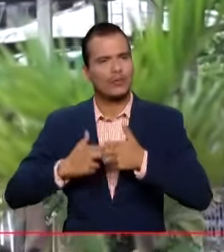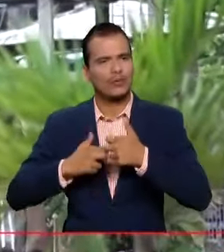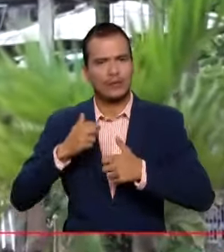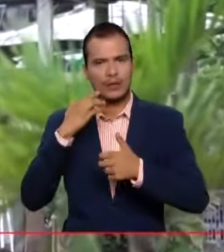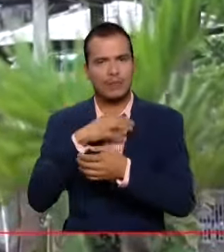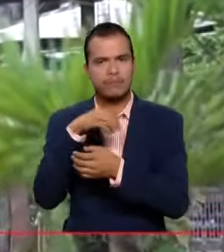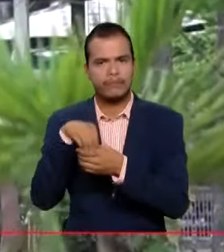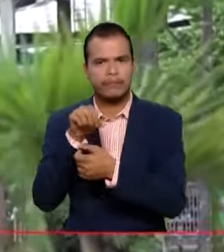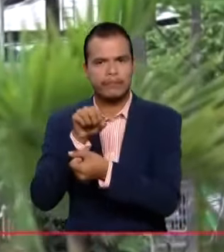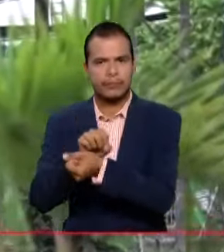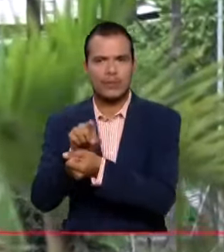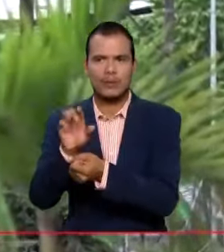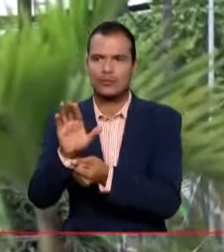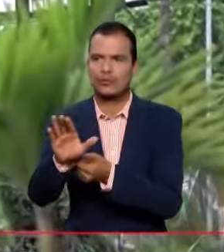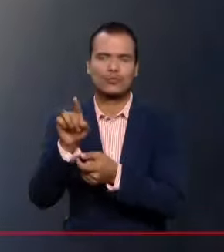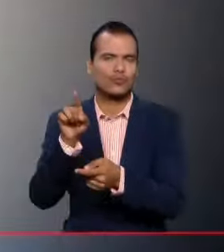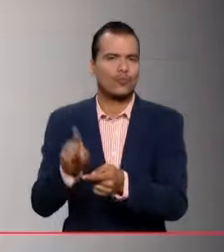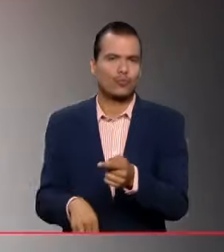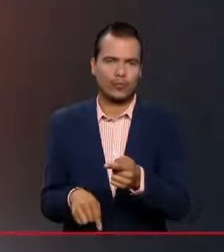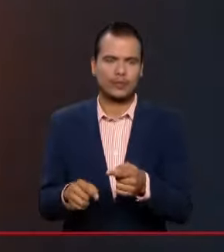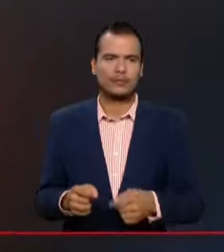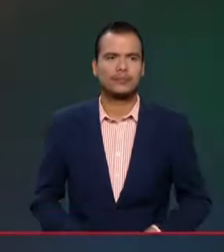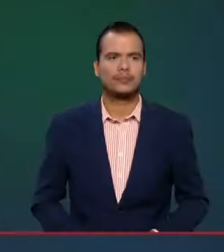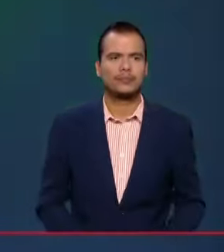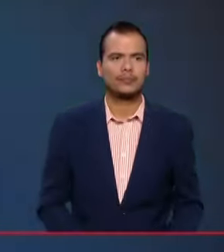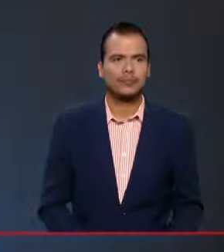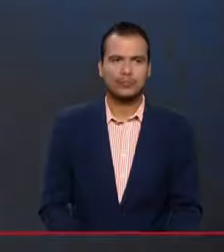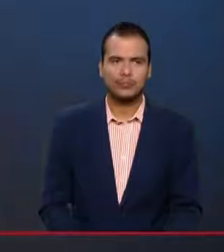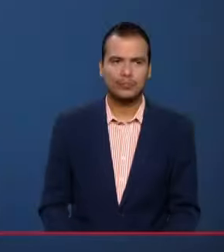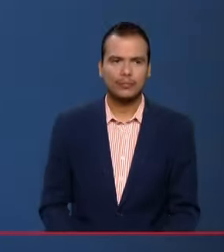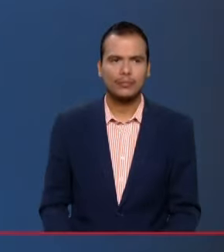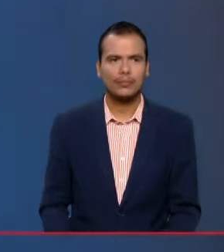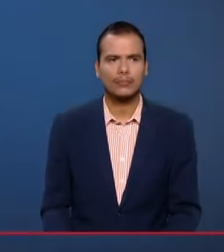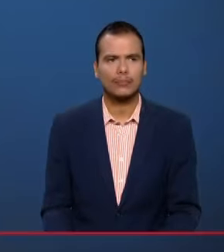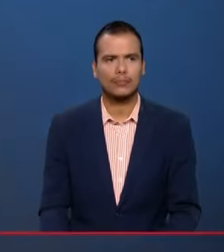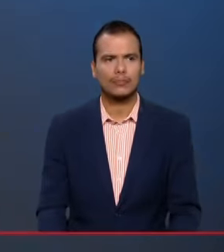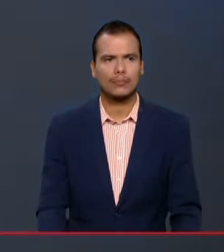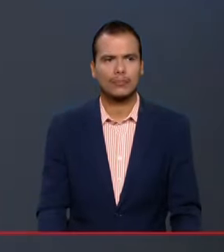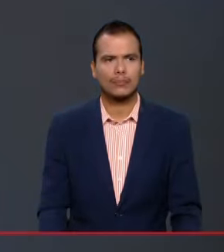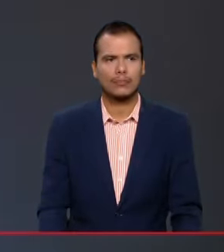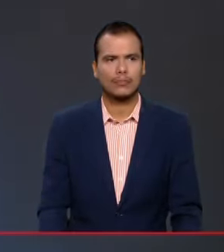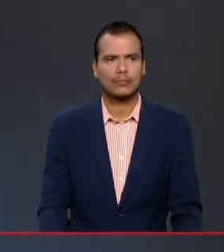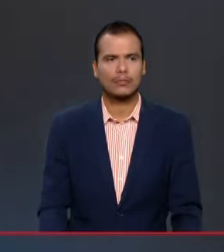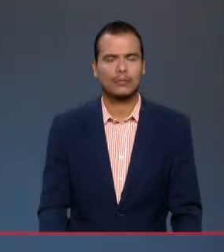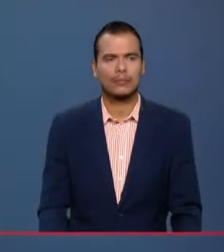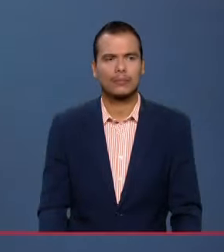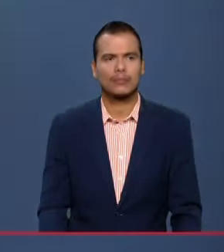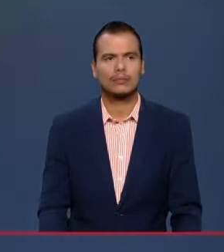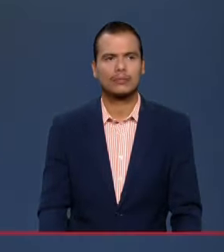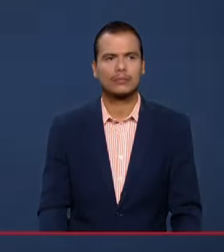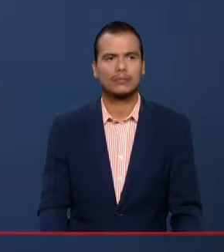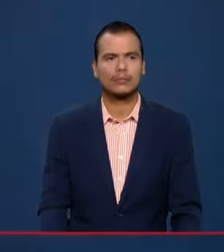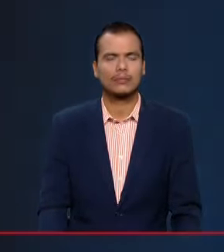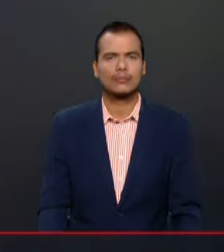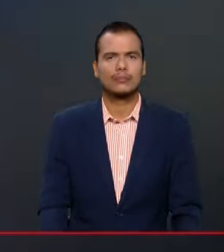pudieran continuar en este lugar. También llamo, mamá. Que les vaya bien.